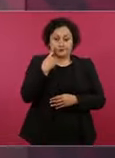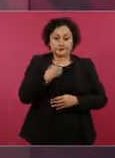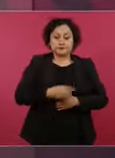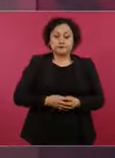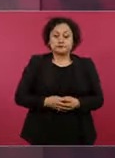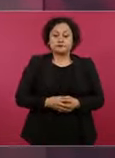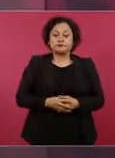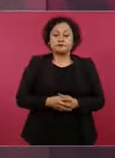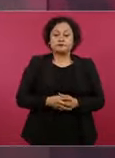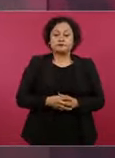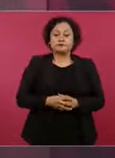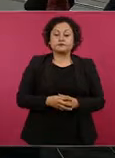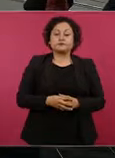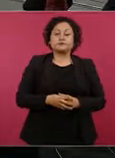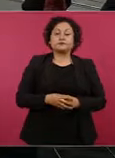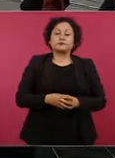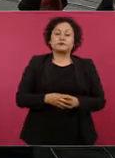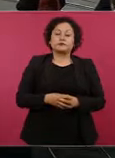¿cómo se decía antes?